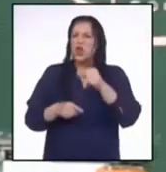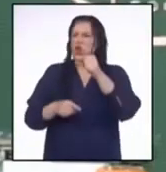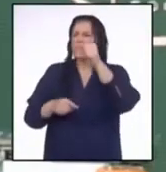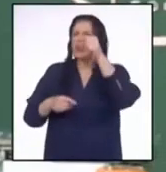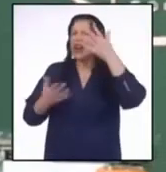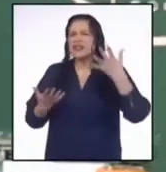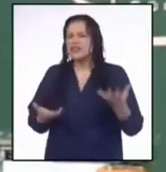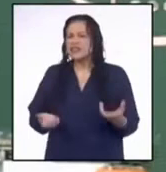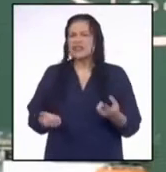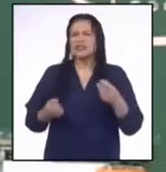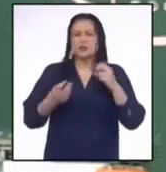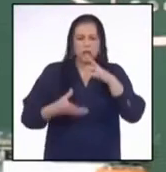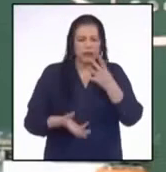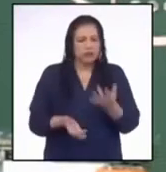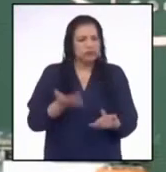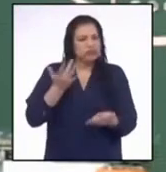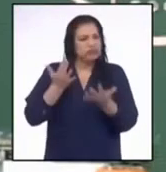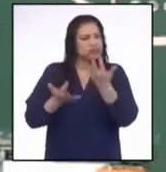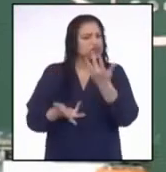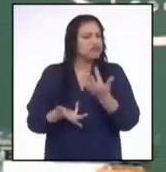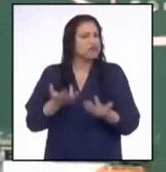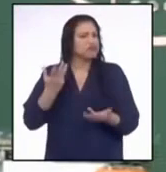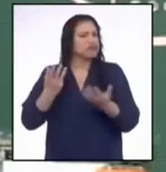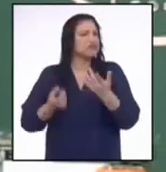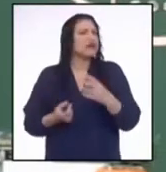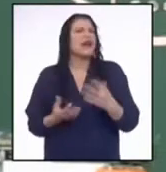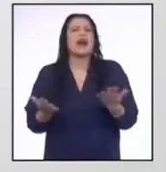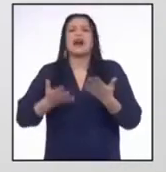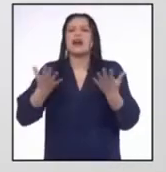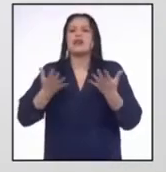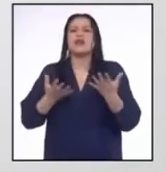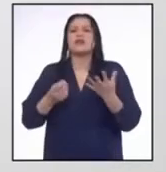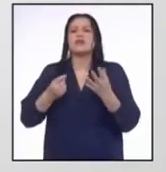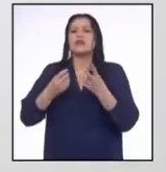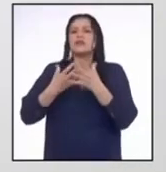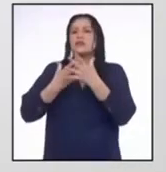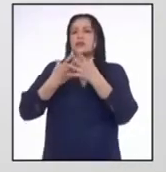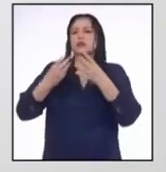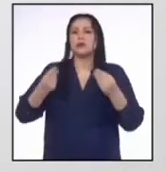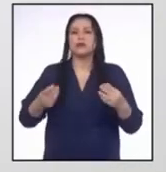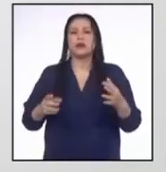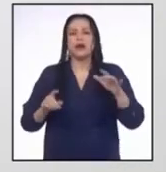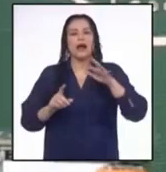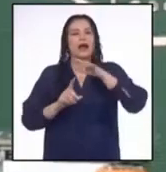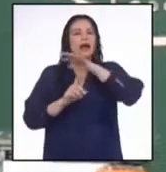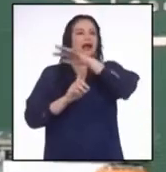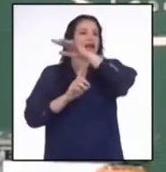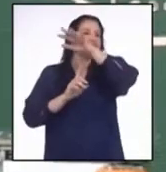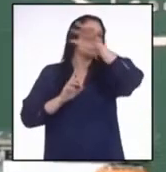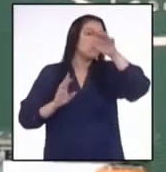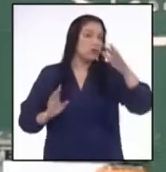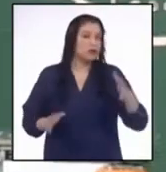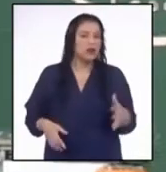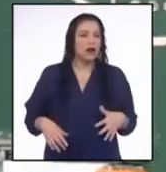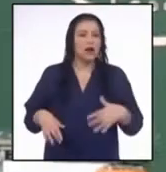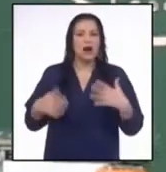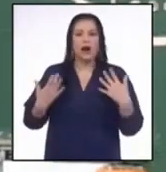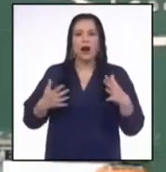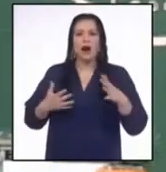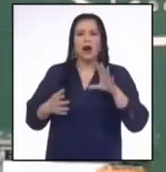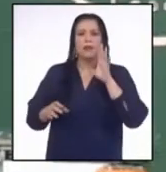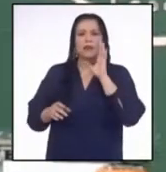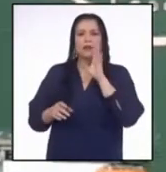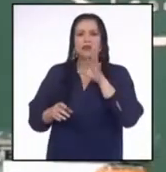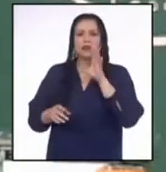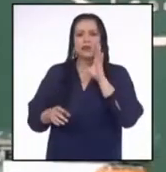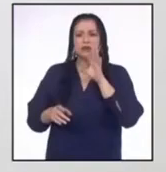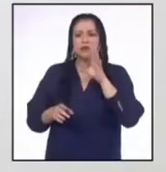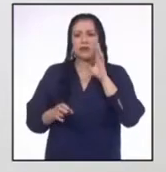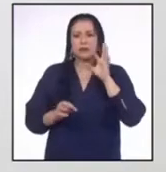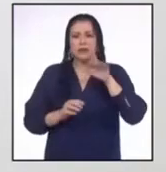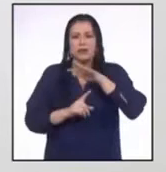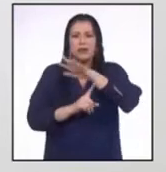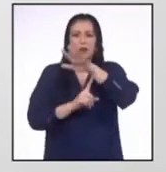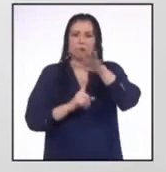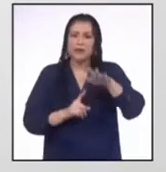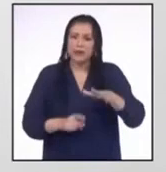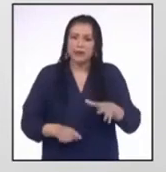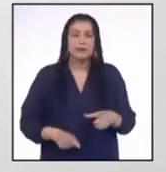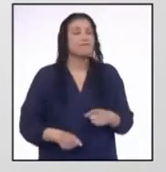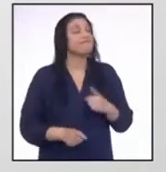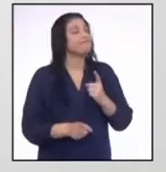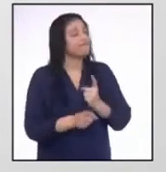que se producen al quemar estos combustibles, a dónde se van? A la atmósfera. Pero eso contamina el ambiente.